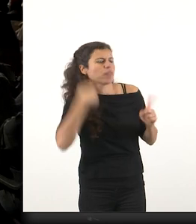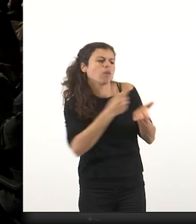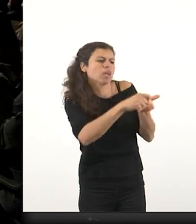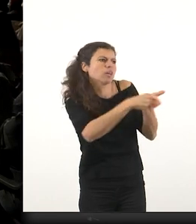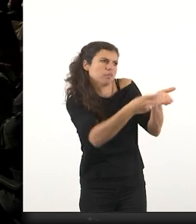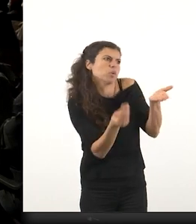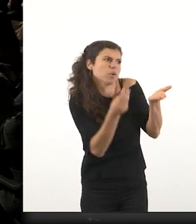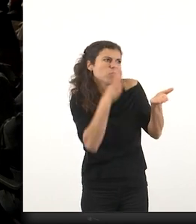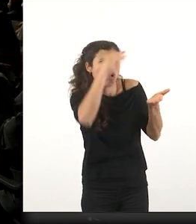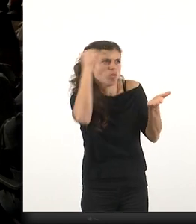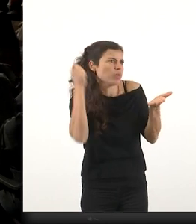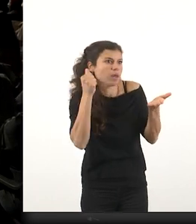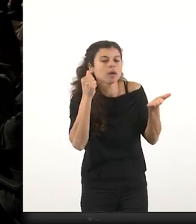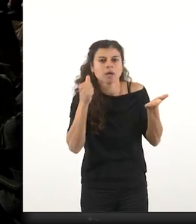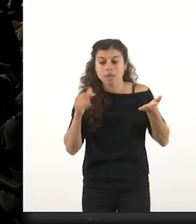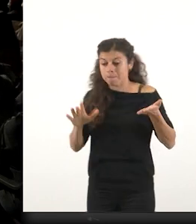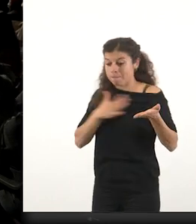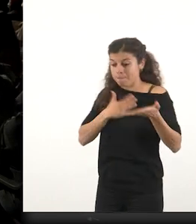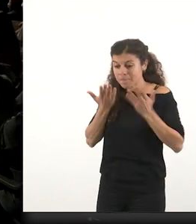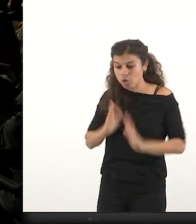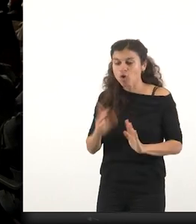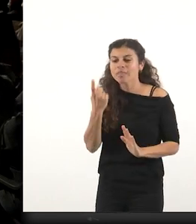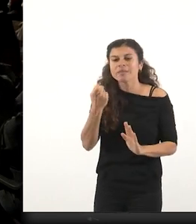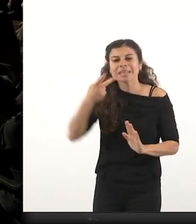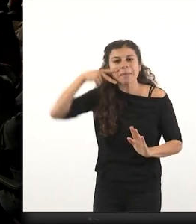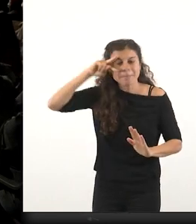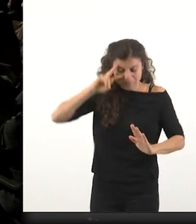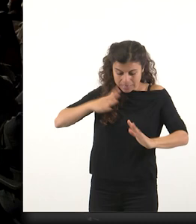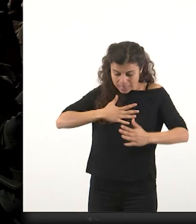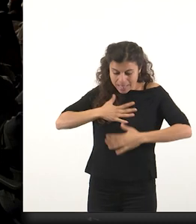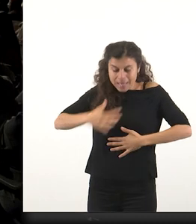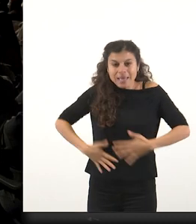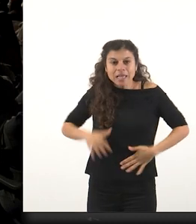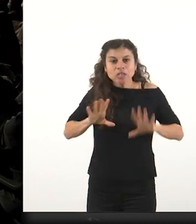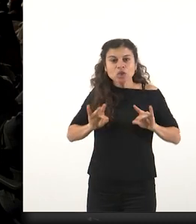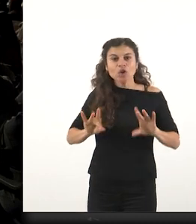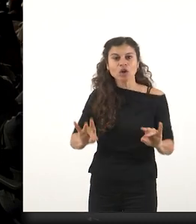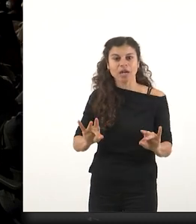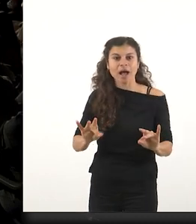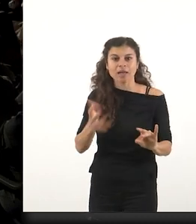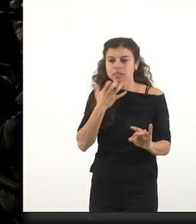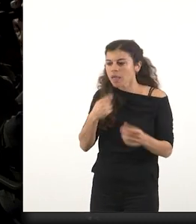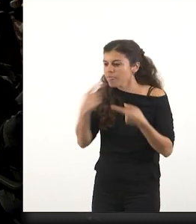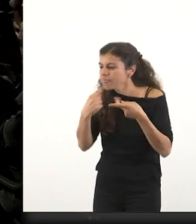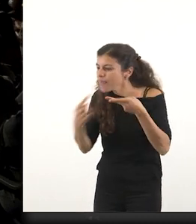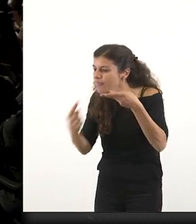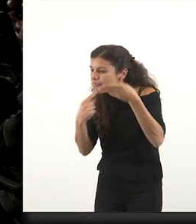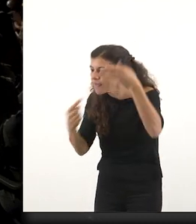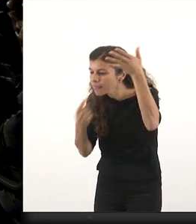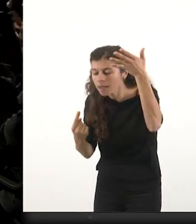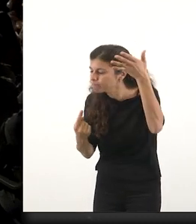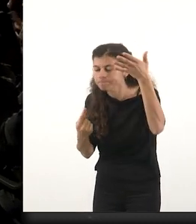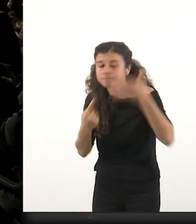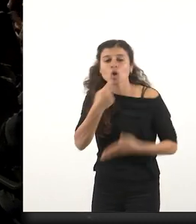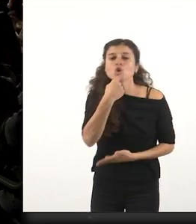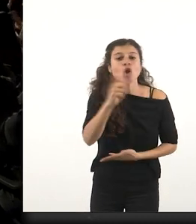olvidar. Es que si mi hijo no ha experimentado algo en su cuerpito, por más que yo le digo, Nahuel di, Nahuel di, Nahuel di, Nahuel no va a